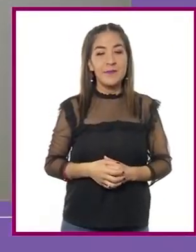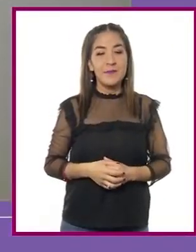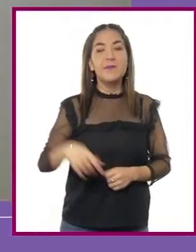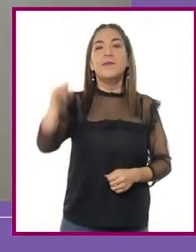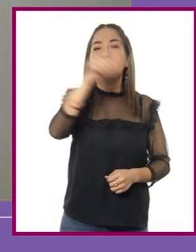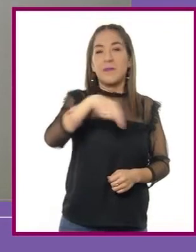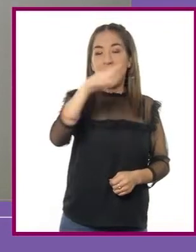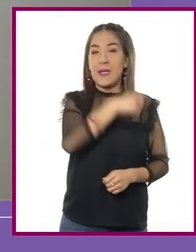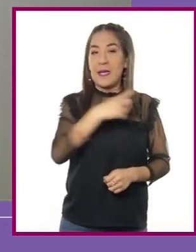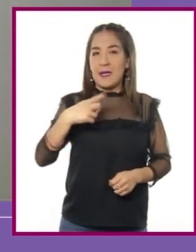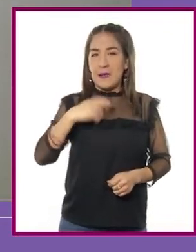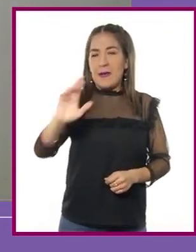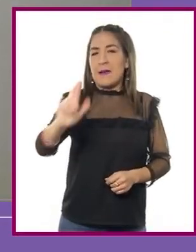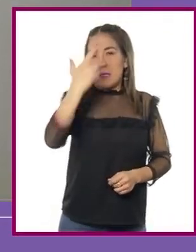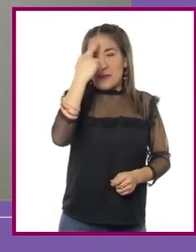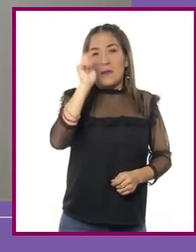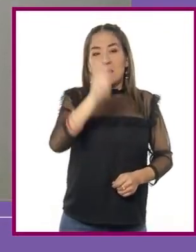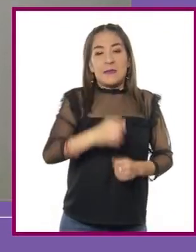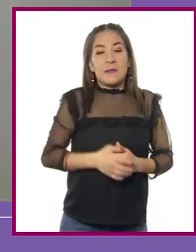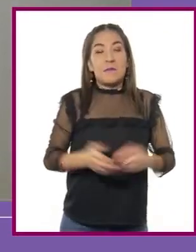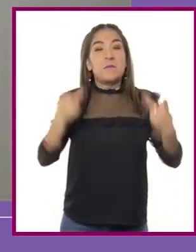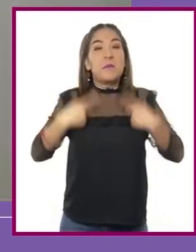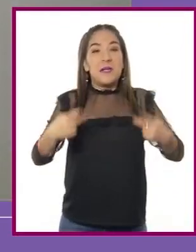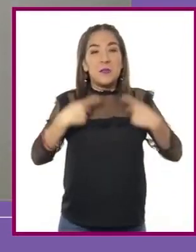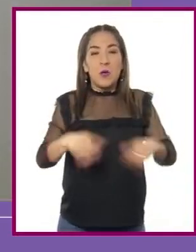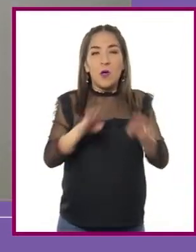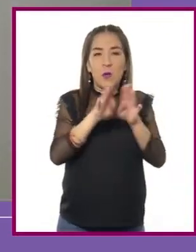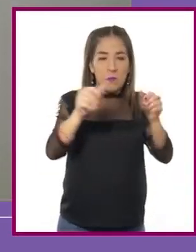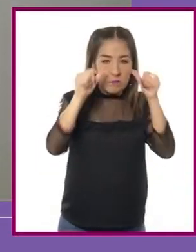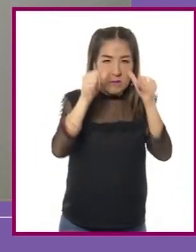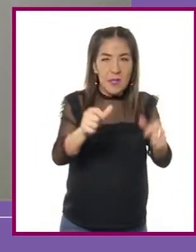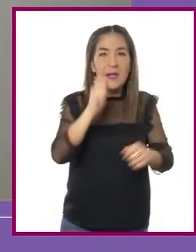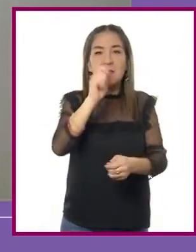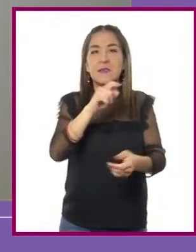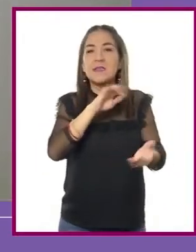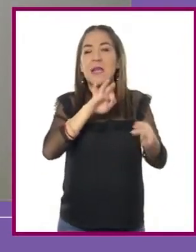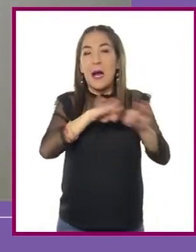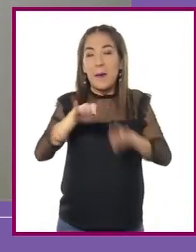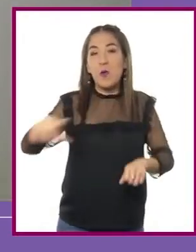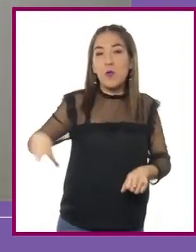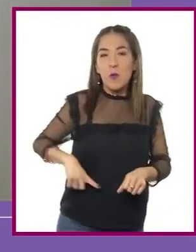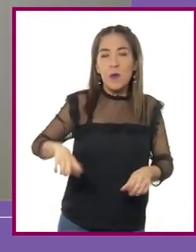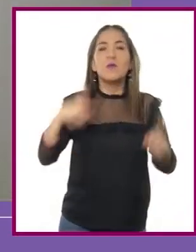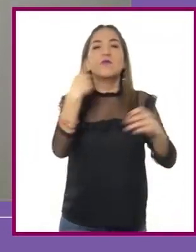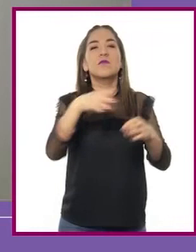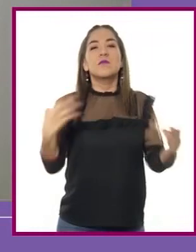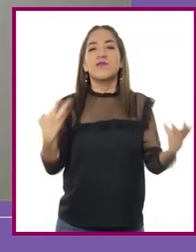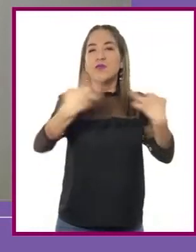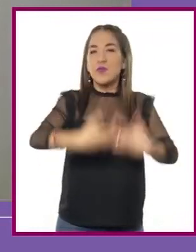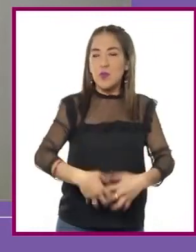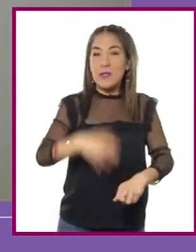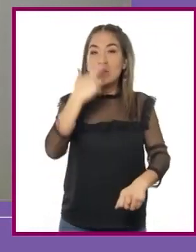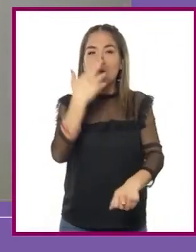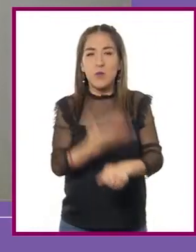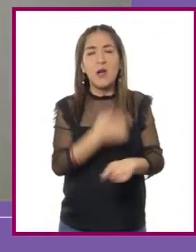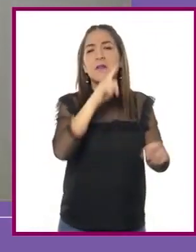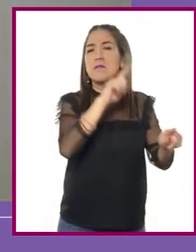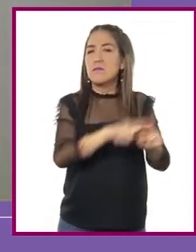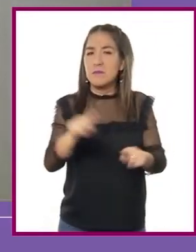Recordemos que la o el servidor público es una persona física que realiza una función pública de cualquier